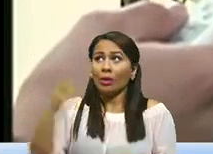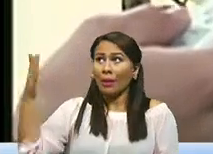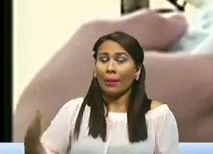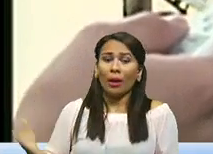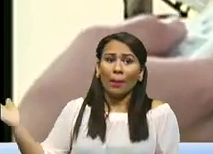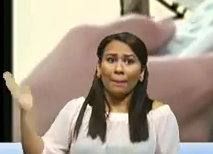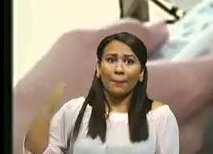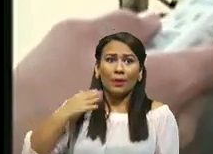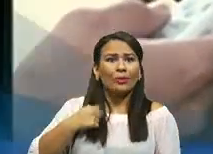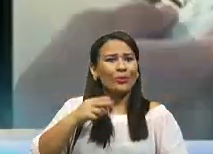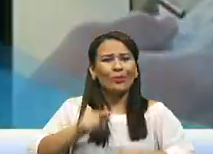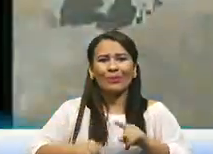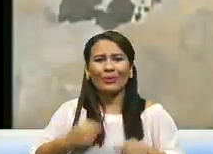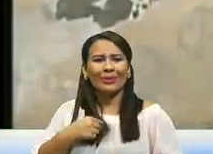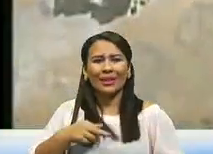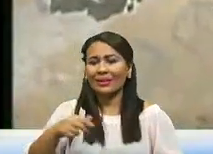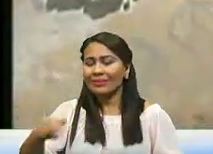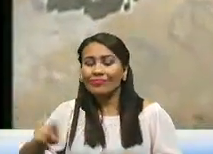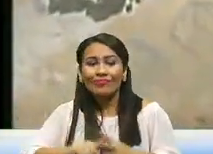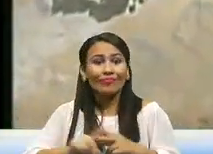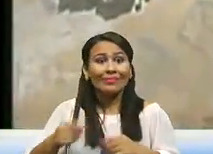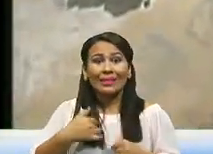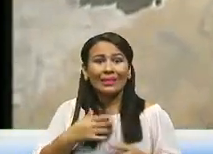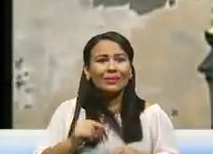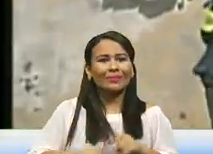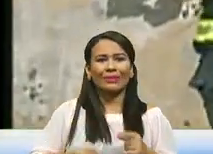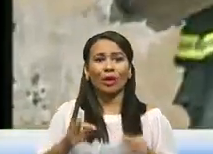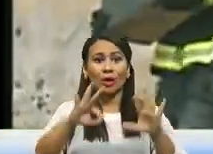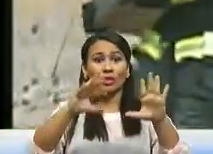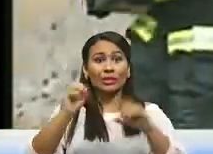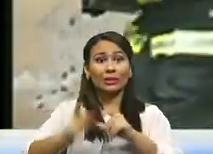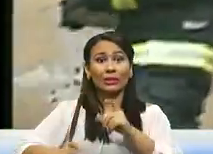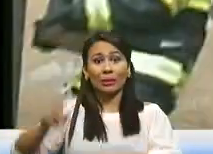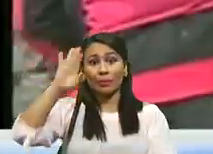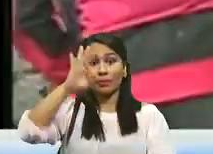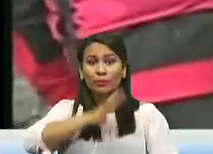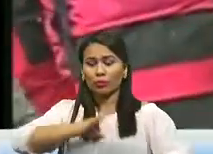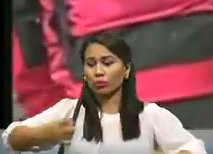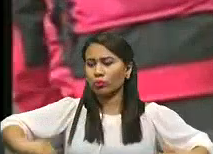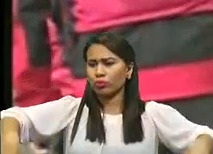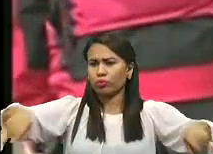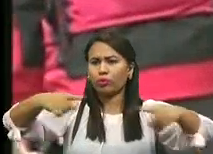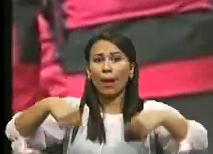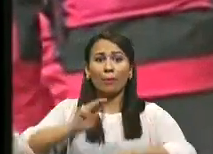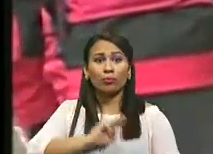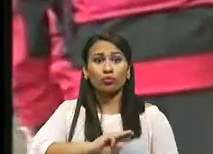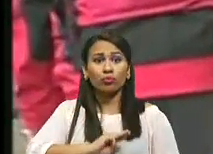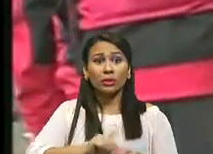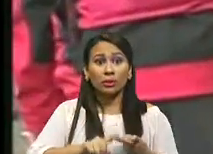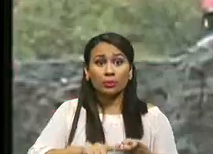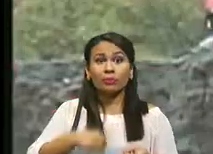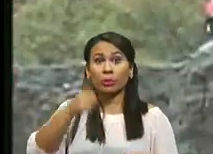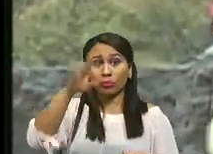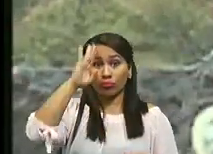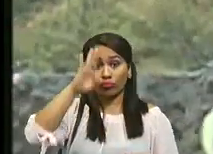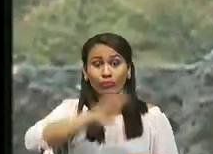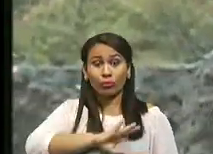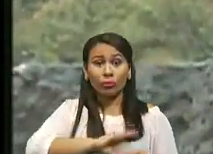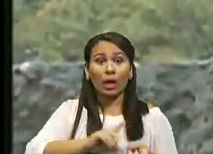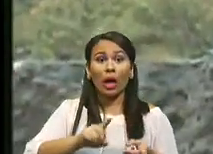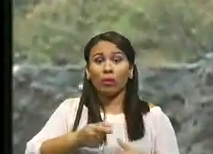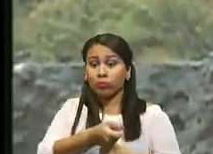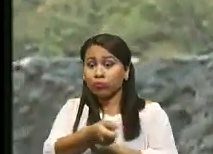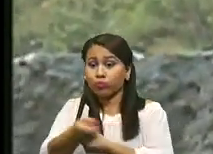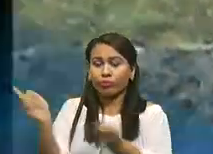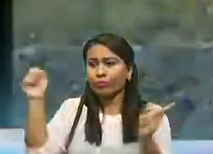quería salir, pero yo no podía salir. Fueron cerca de 80 los miembros de la Policía Metropolitana y el Cuerpo de Bomberos quienes acudieron al llamado de